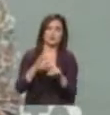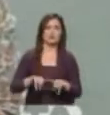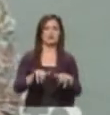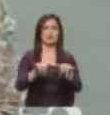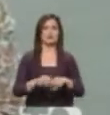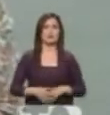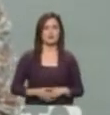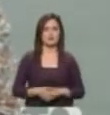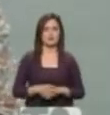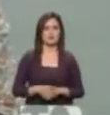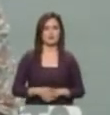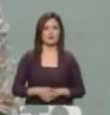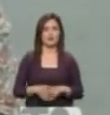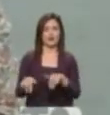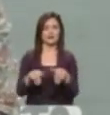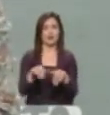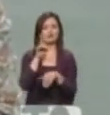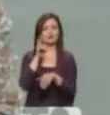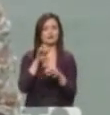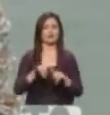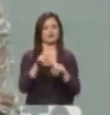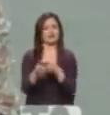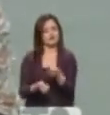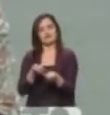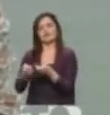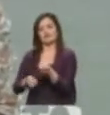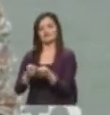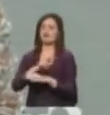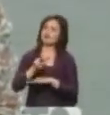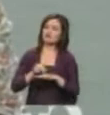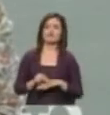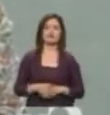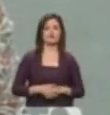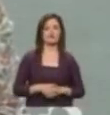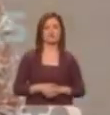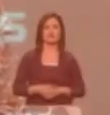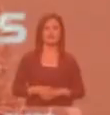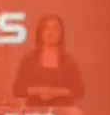lo que sí se han podido retomar las actividades turísticas y comerciales con algo de normalidad.